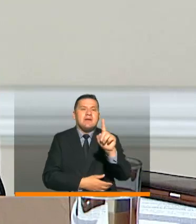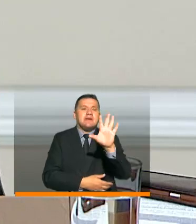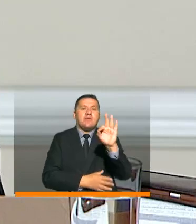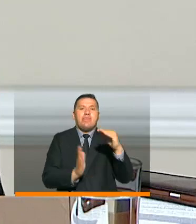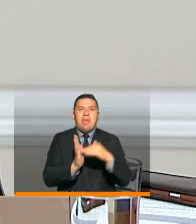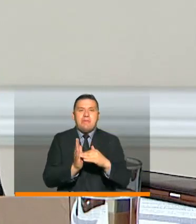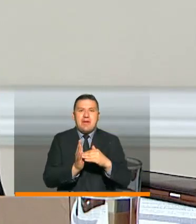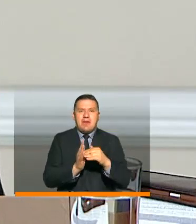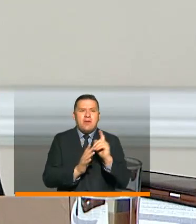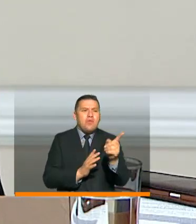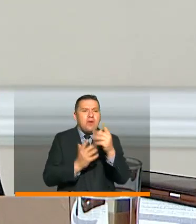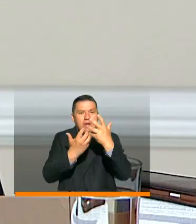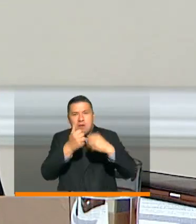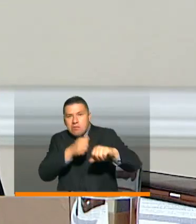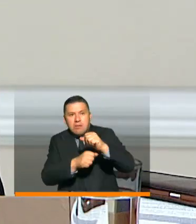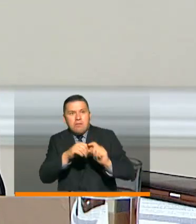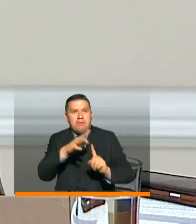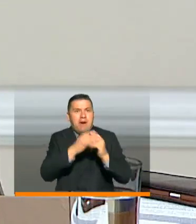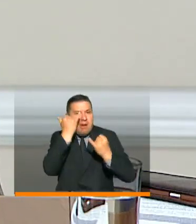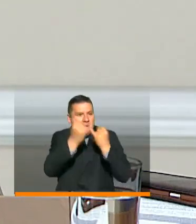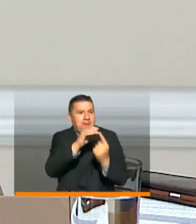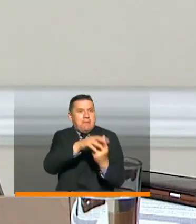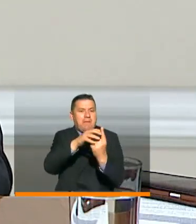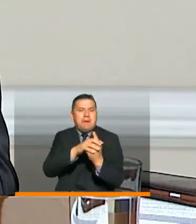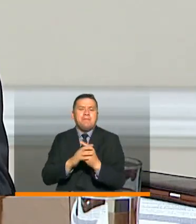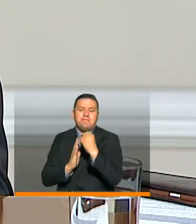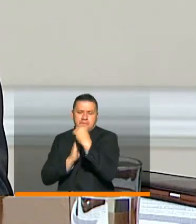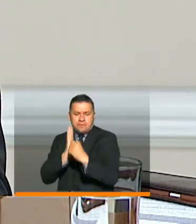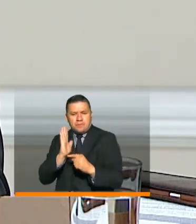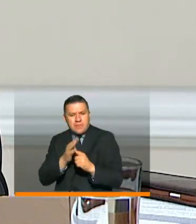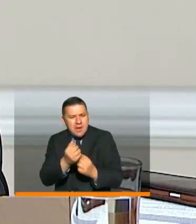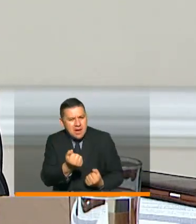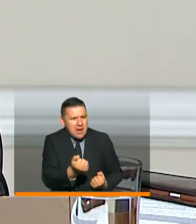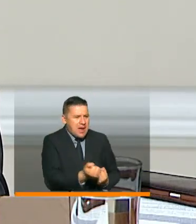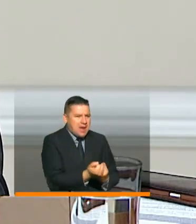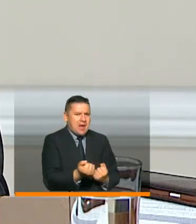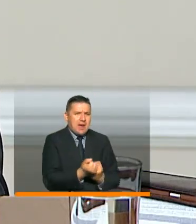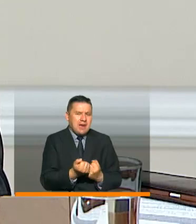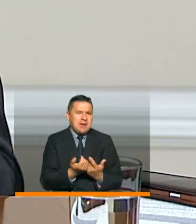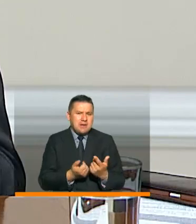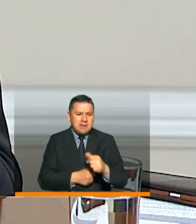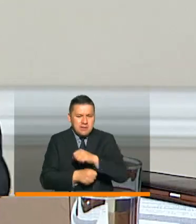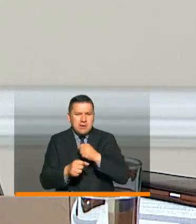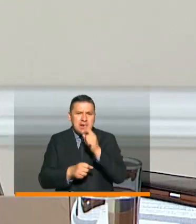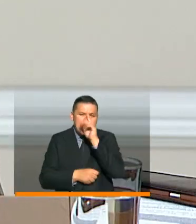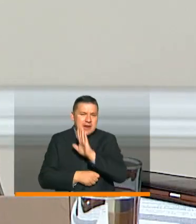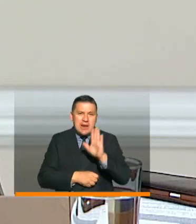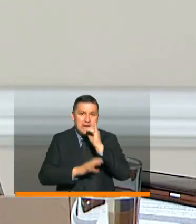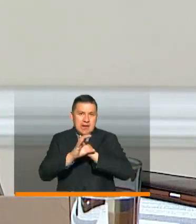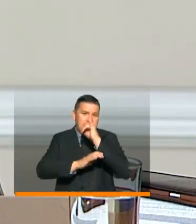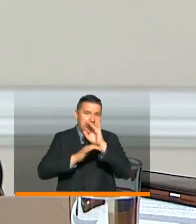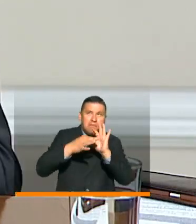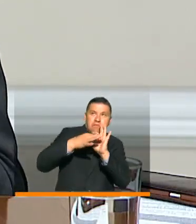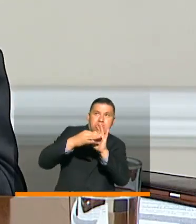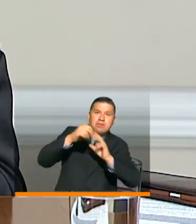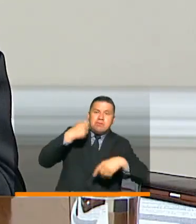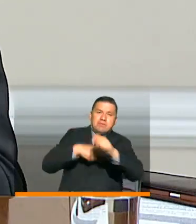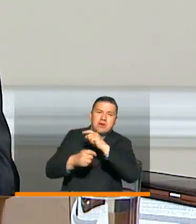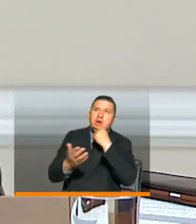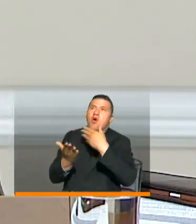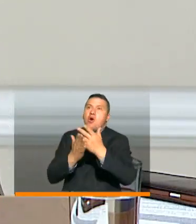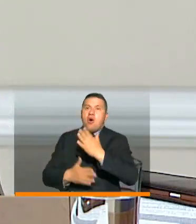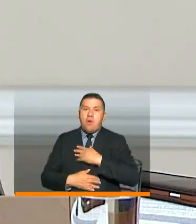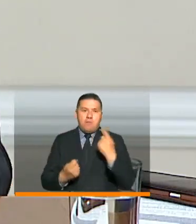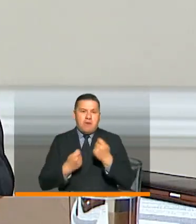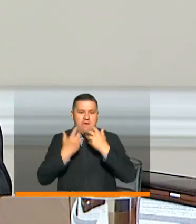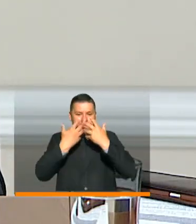150 mil unidades productivas. O los programas de apoyo a entrar a mercados nacionales e internacionales, como Compra lo